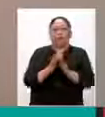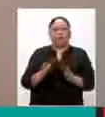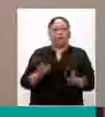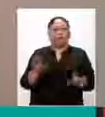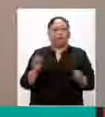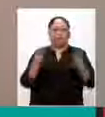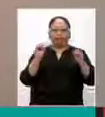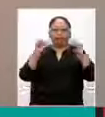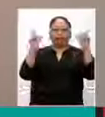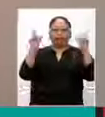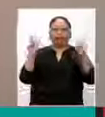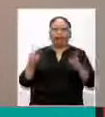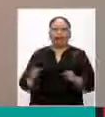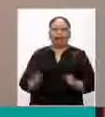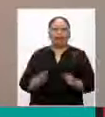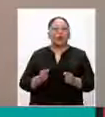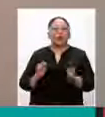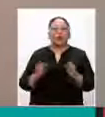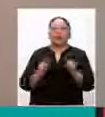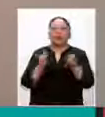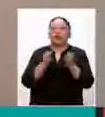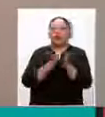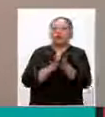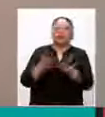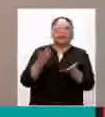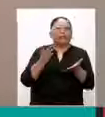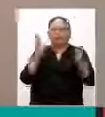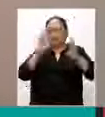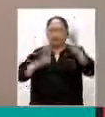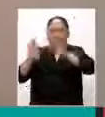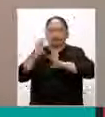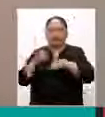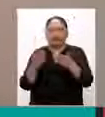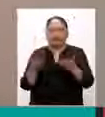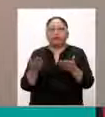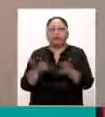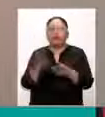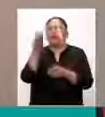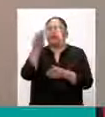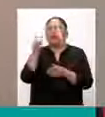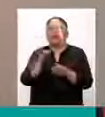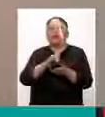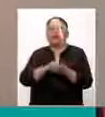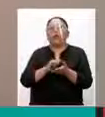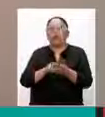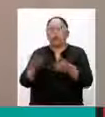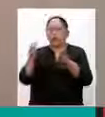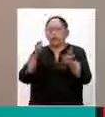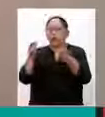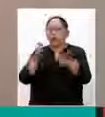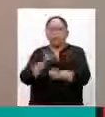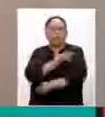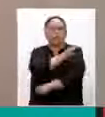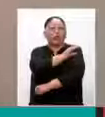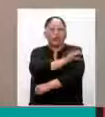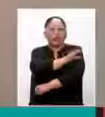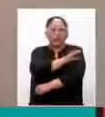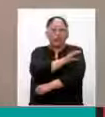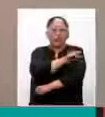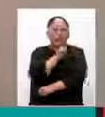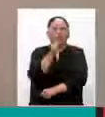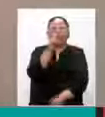emergencia sanitaria que contiene disposiciones como, por ejemplo, el control y fiscalización de las clínicas privadas. Nosotros, como Defensoría